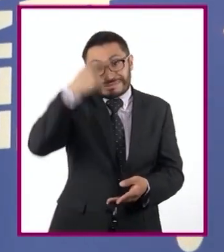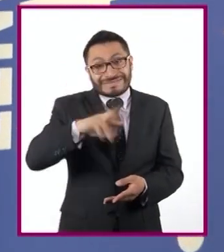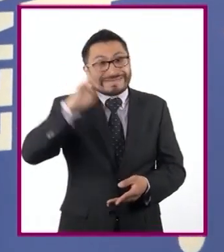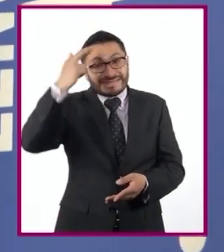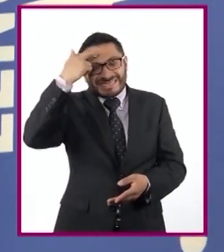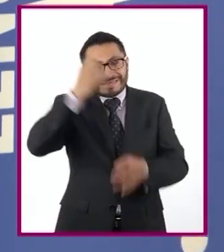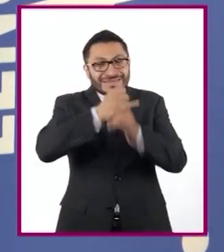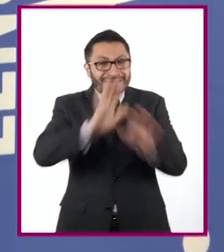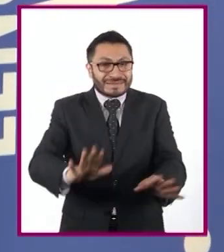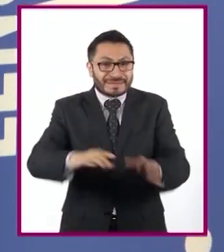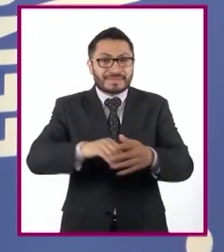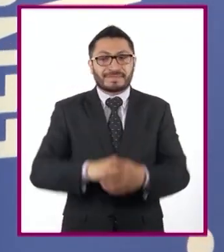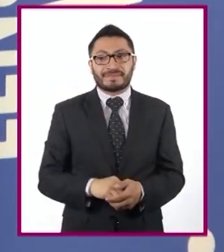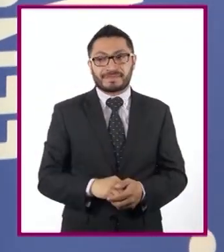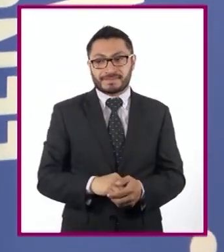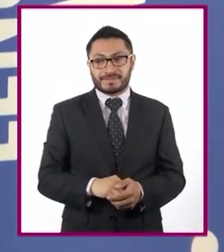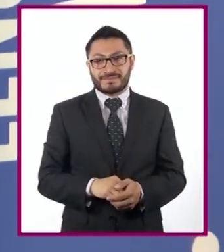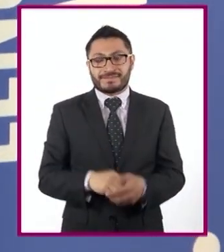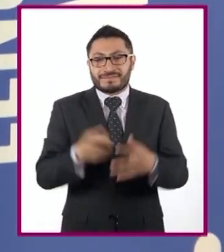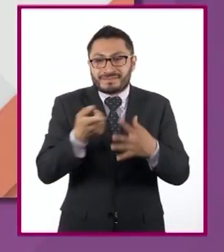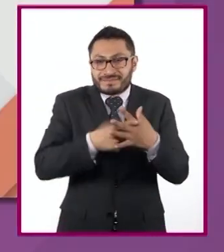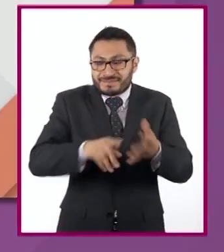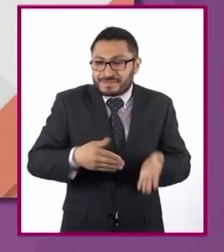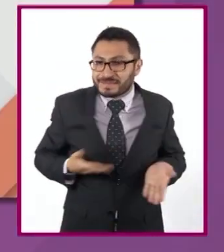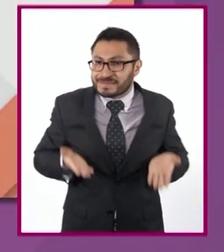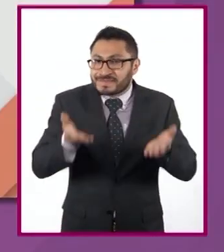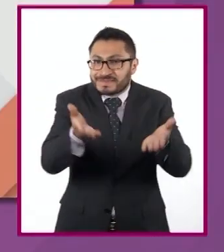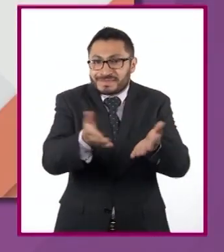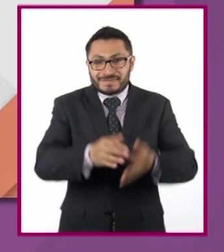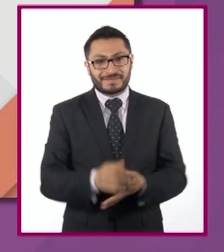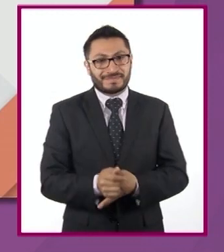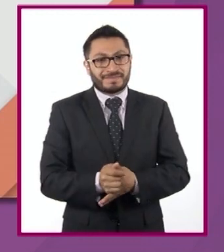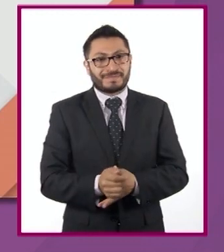de la información. Comenzamos.